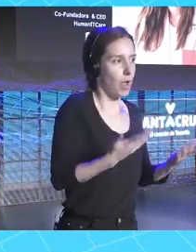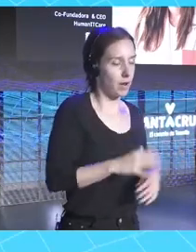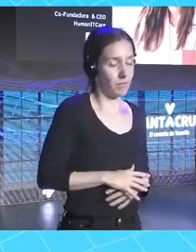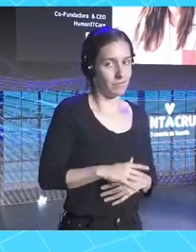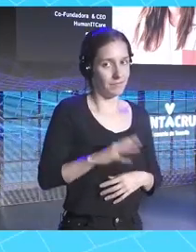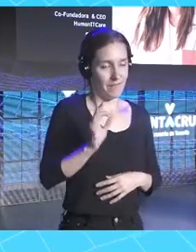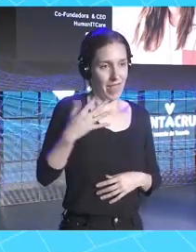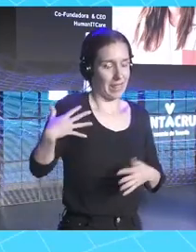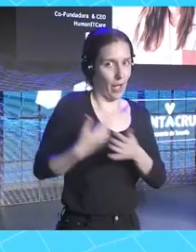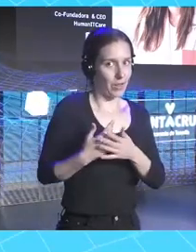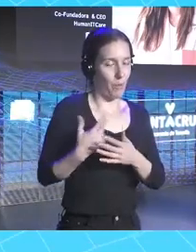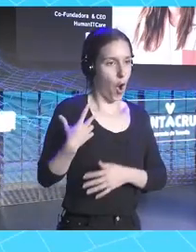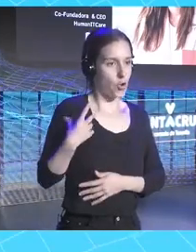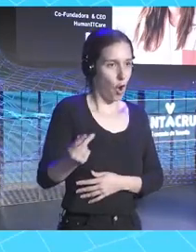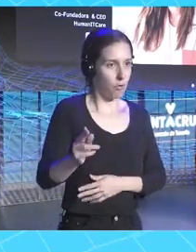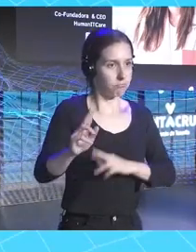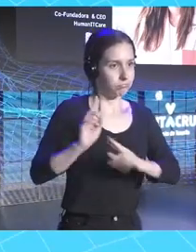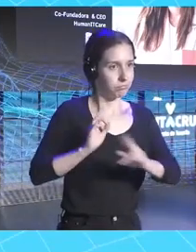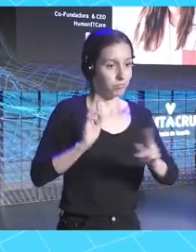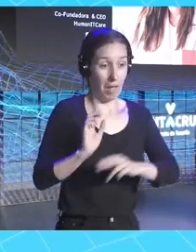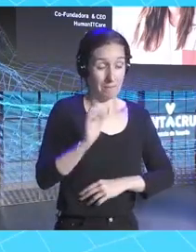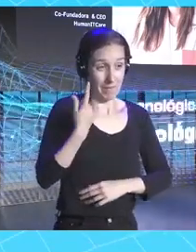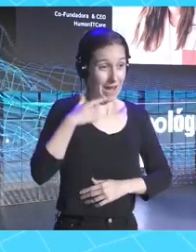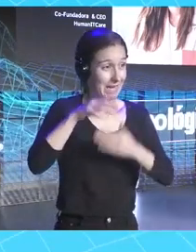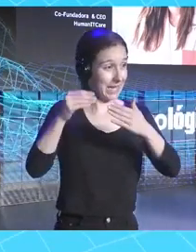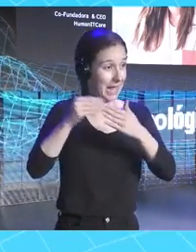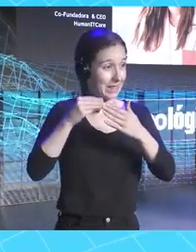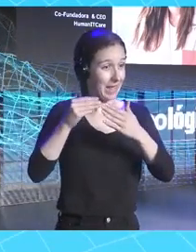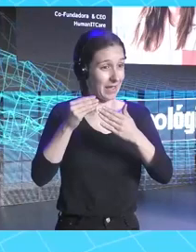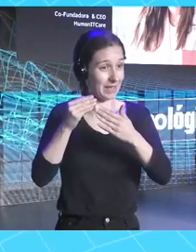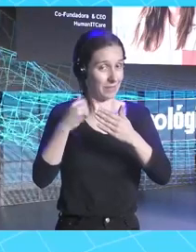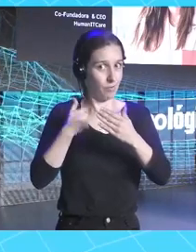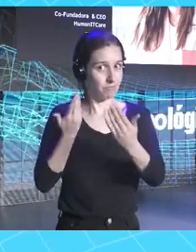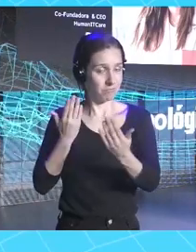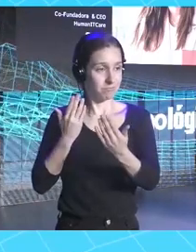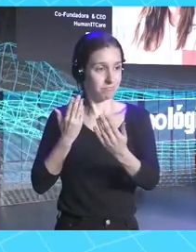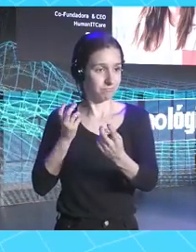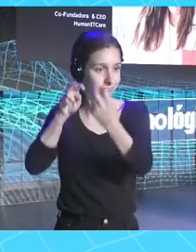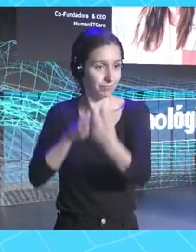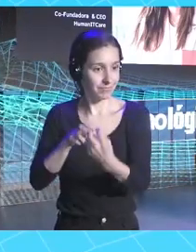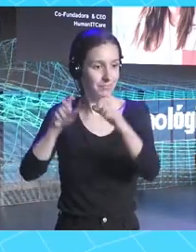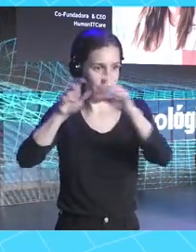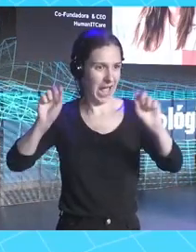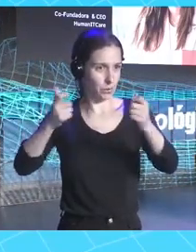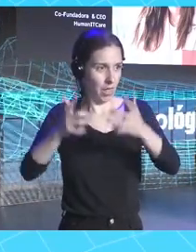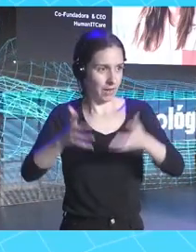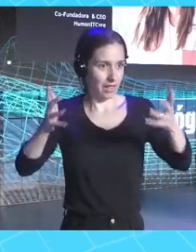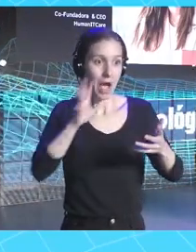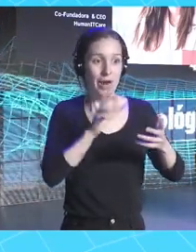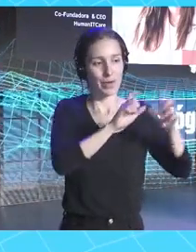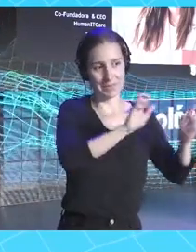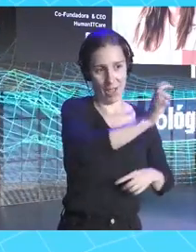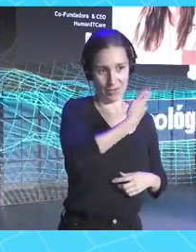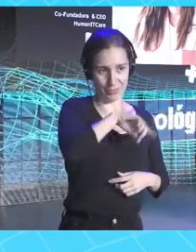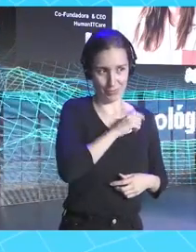el primer cliente que fui a ver que era una de las grandes aseguradoras ahora Estamos trabajando con sus competidores y me acuerdo que era una reunión de todos los